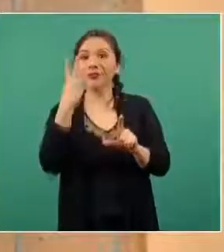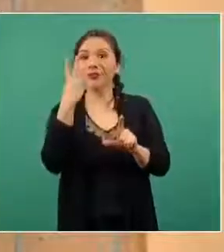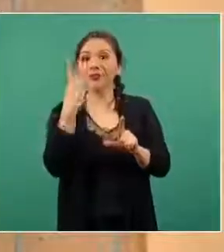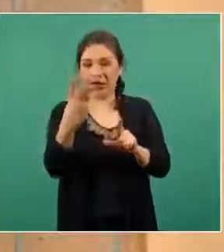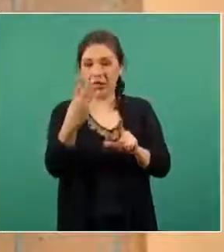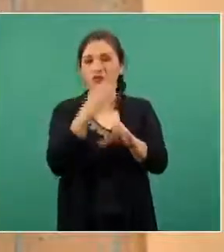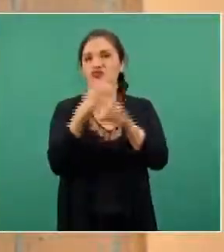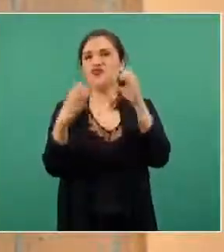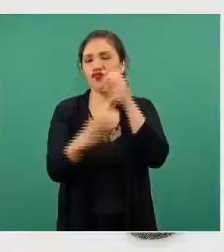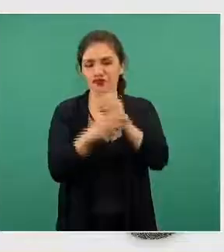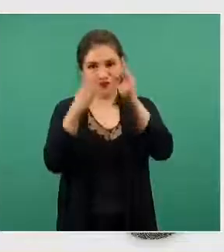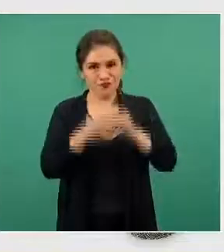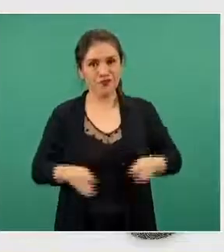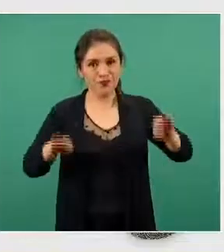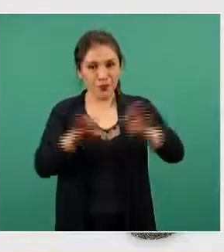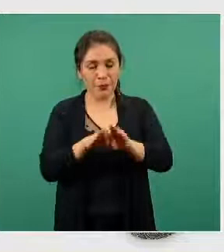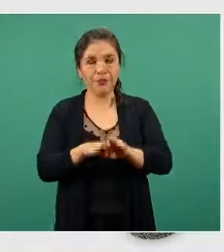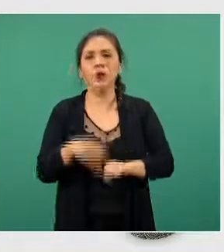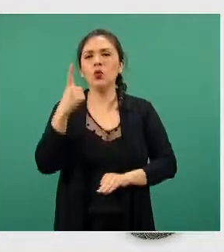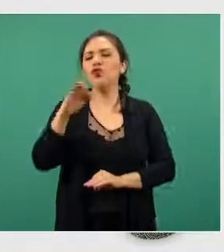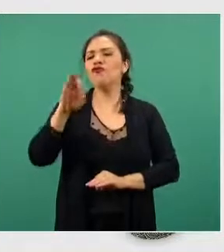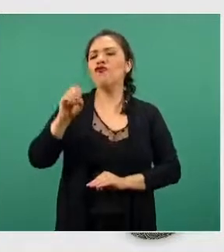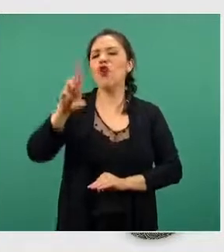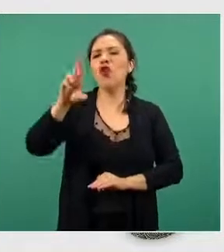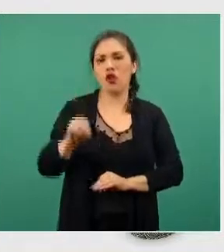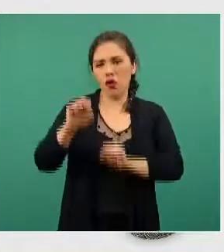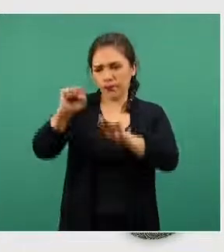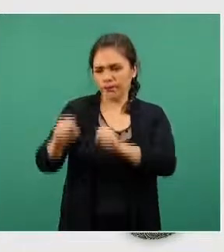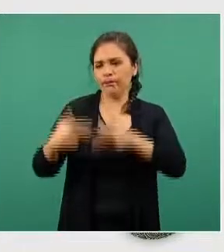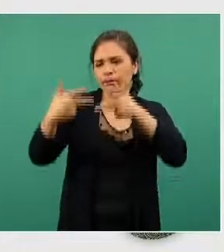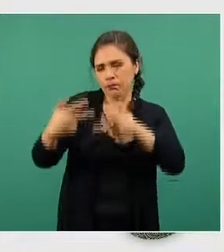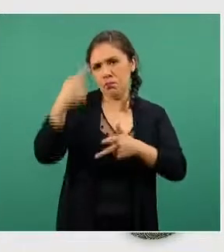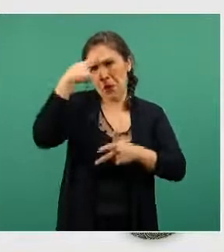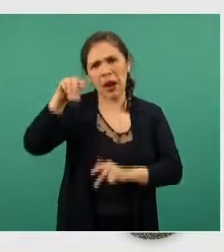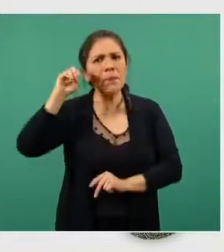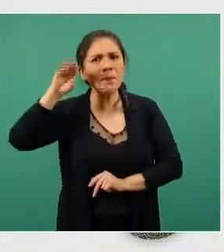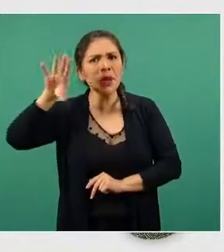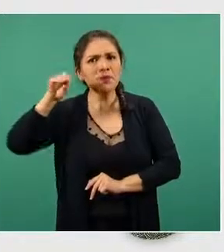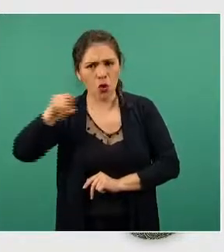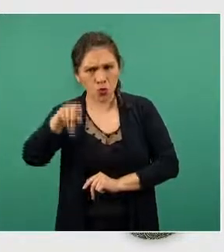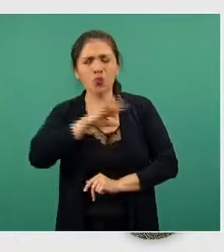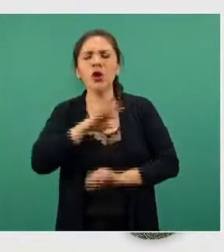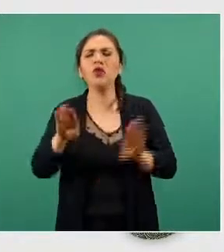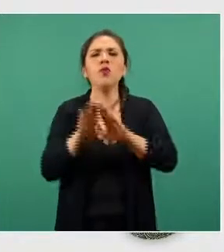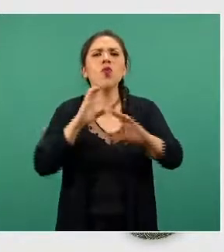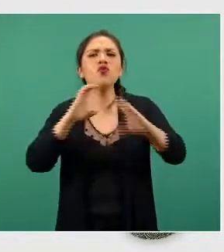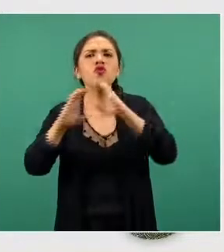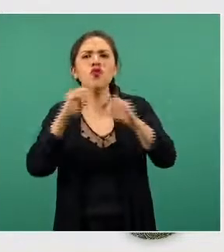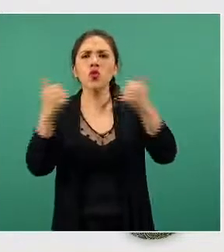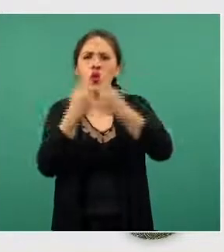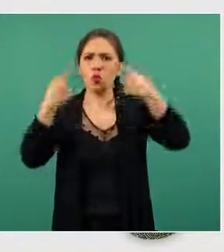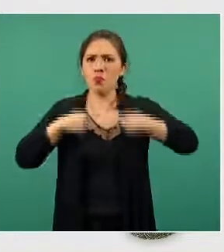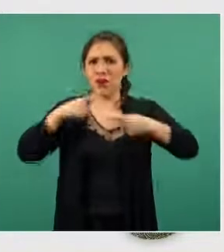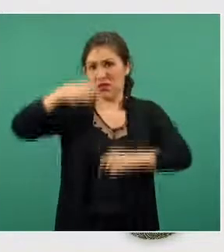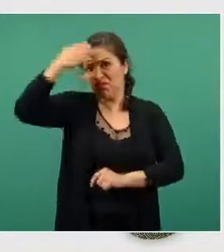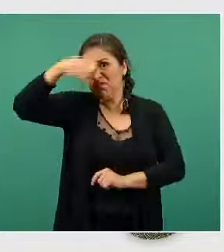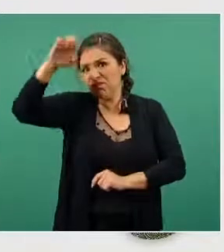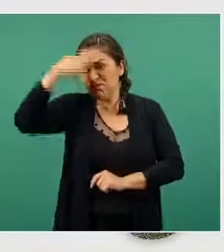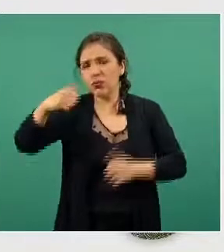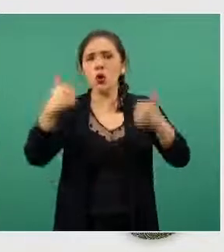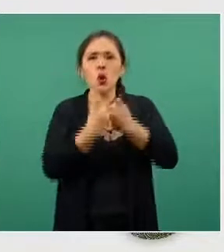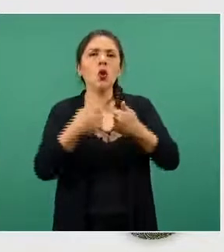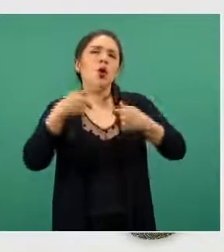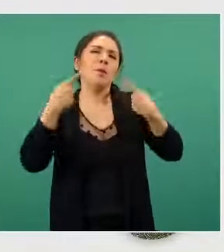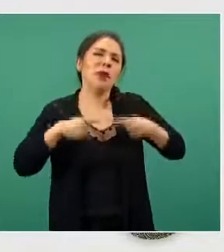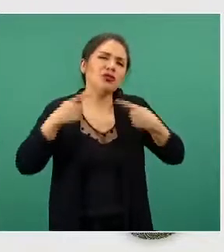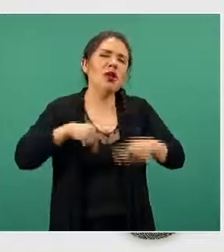tres elementos importantes. Un foro virtual en vivo con micrófono abierto, que básicamente es un diálogo entre los expertos y el personal de salud de todo